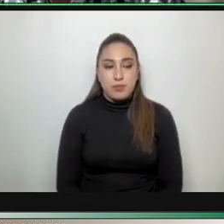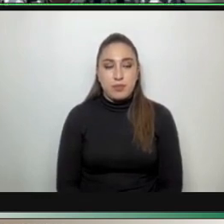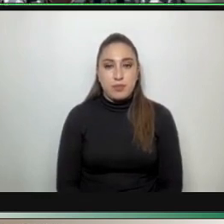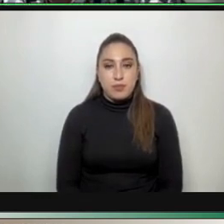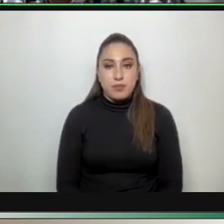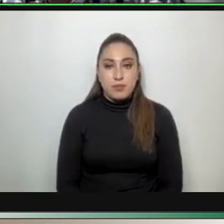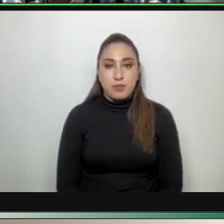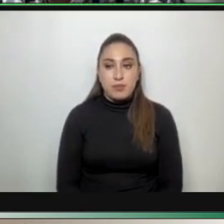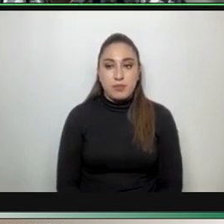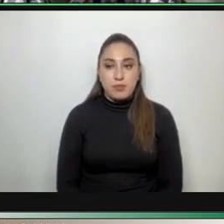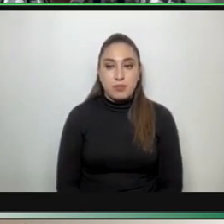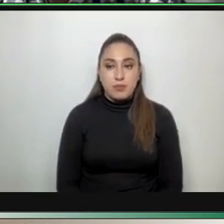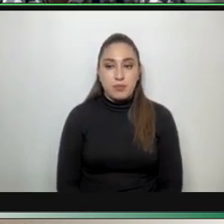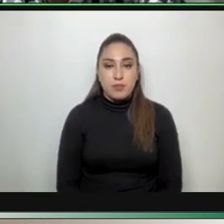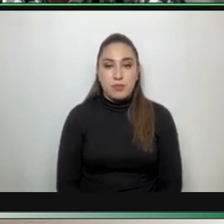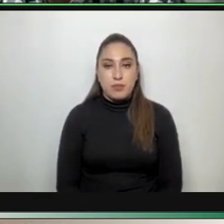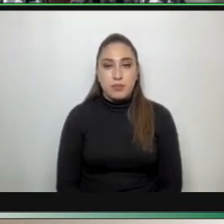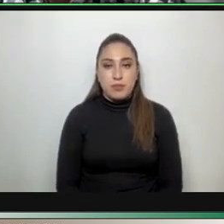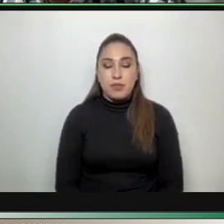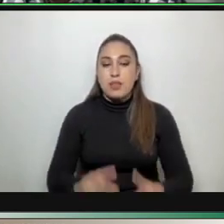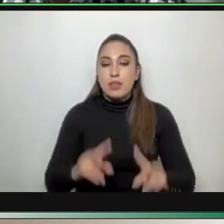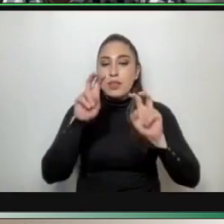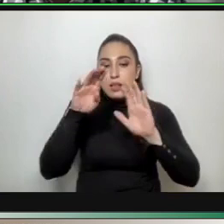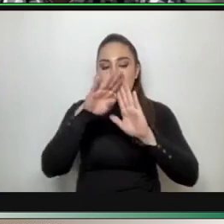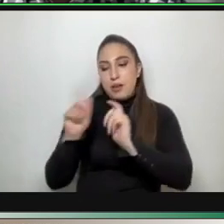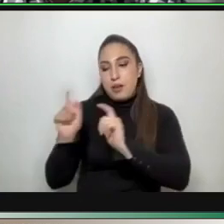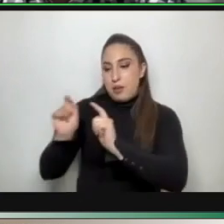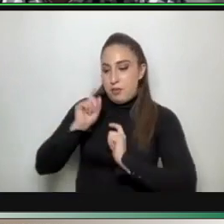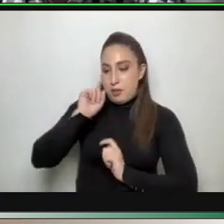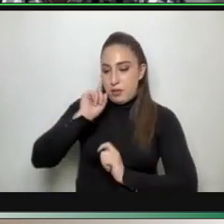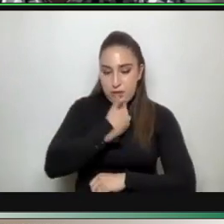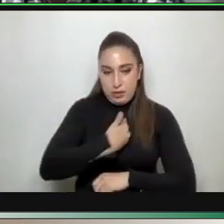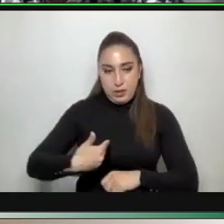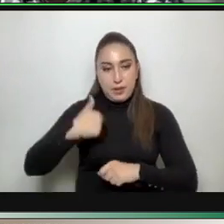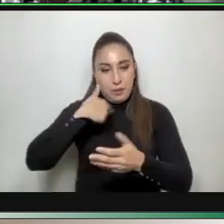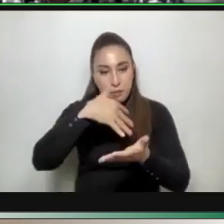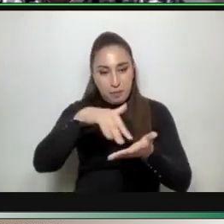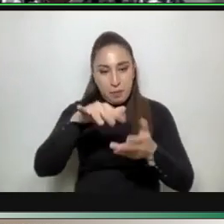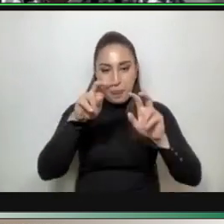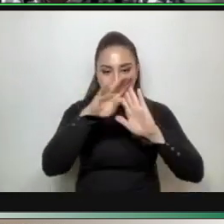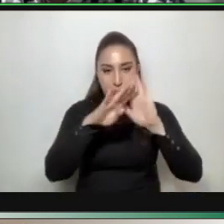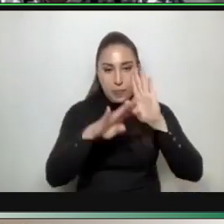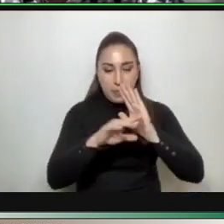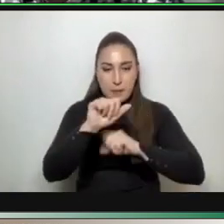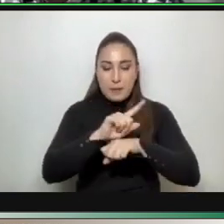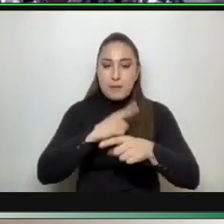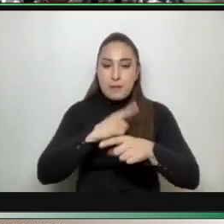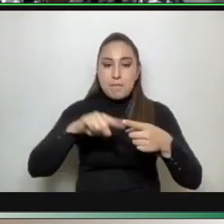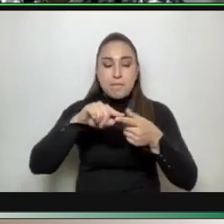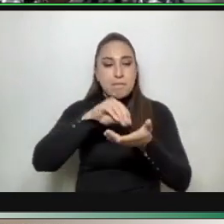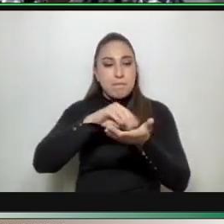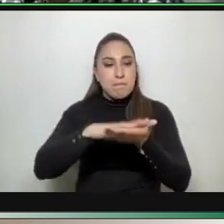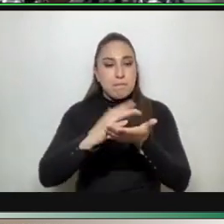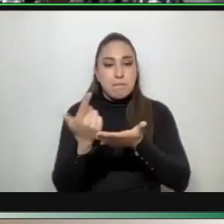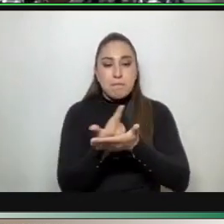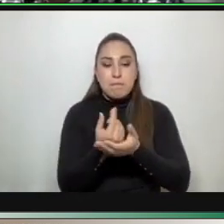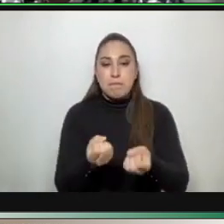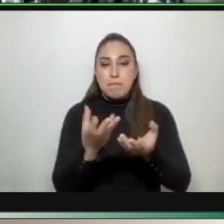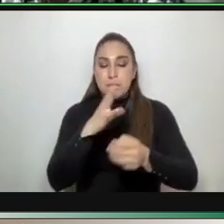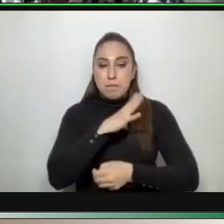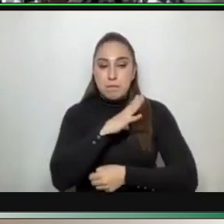Claro que sí. Orden del día. 1. Lista de asistencia y declaración de quórum.